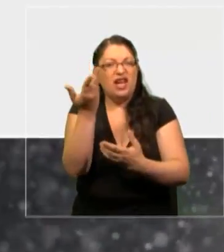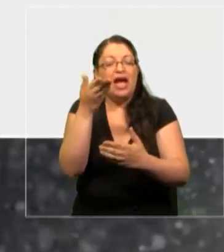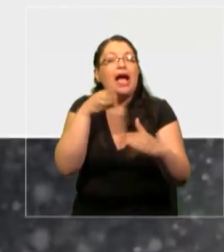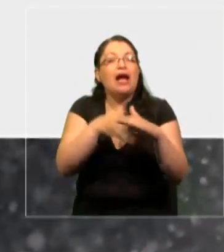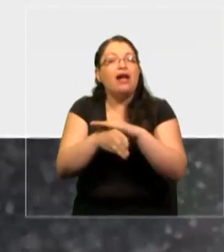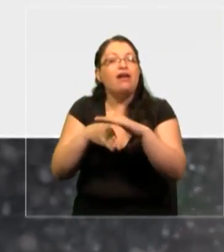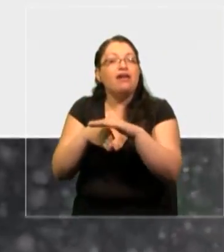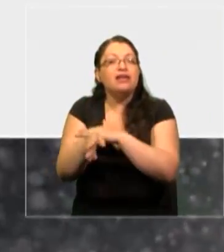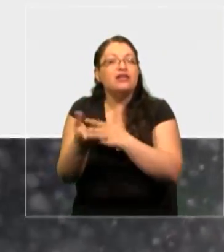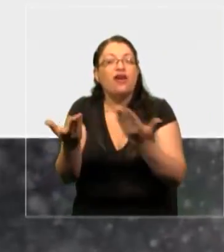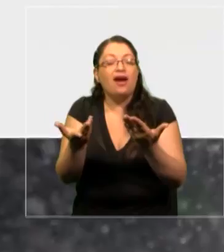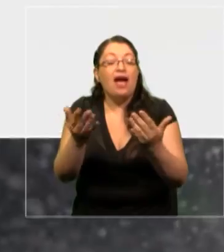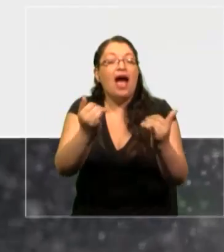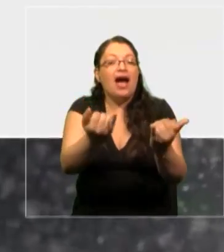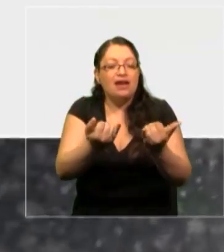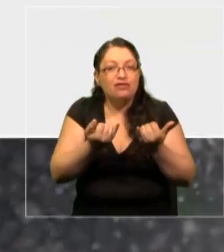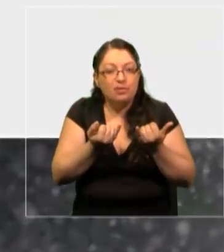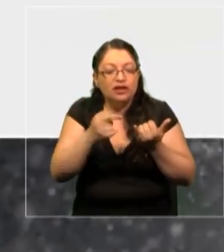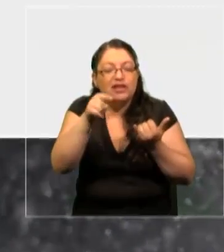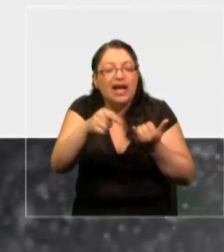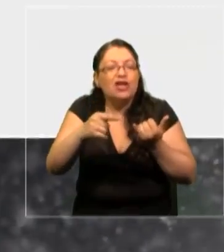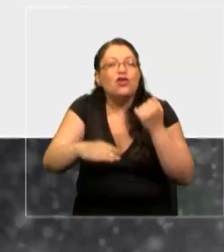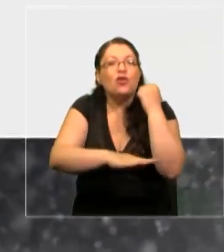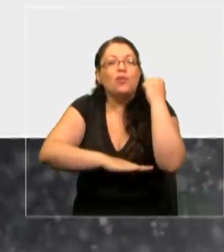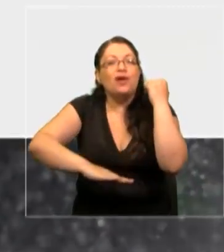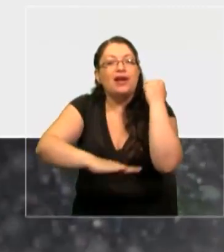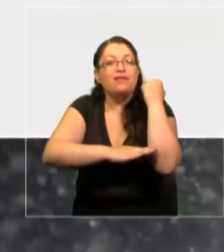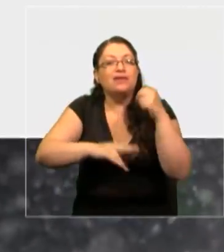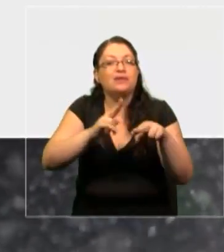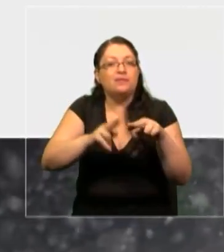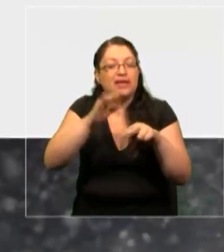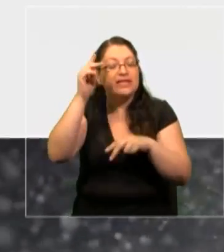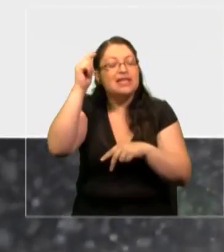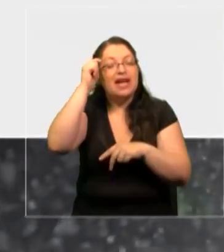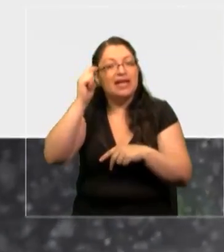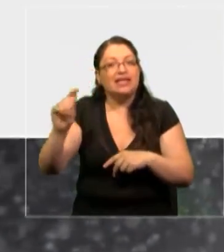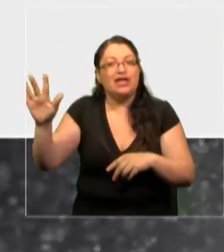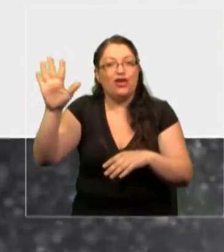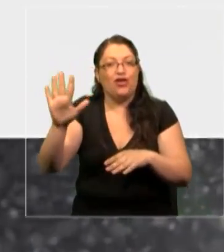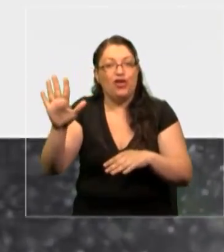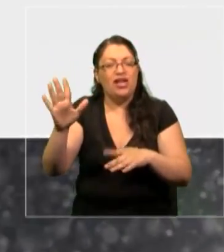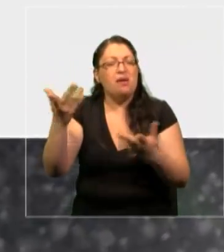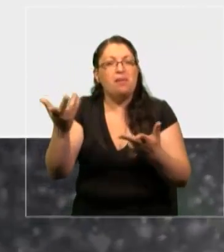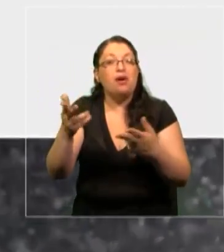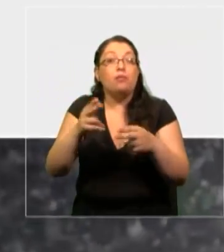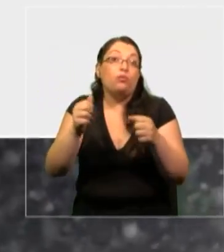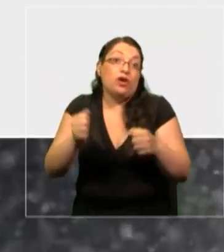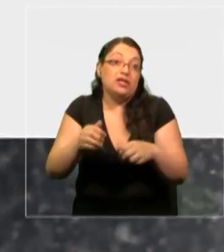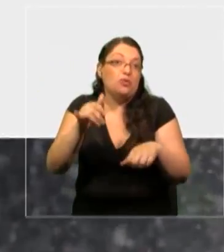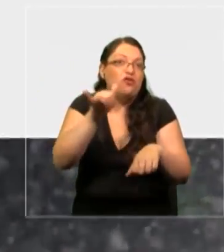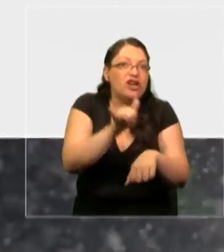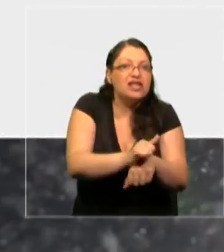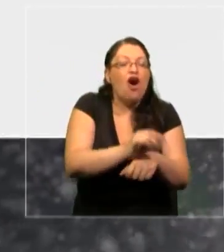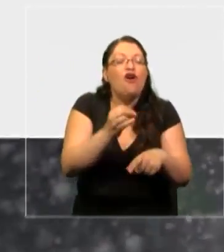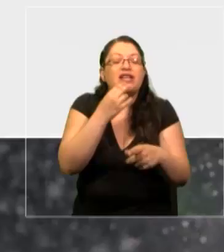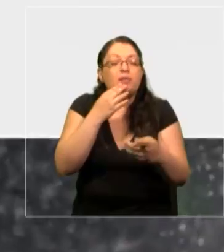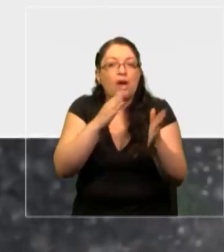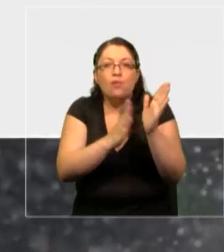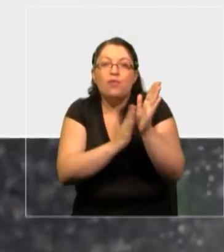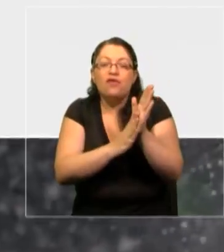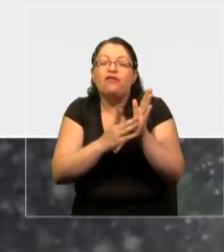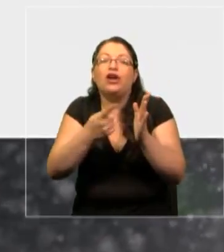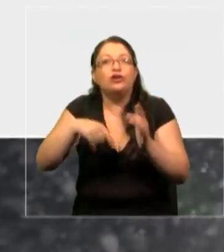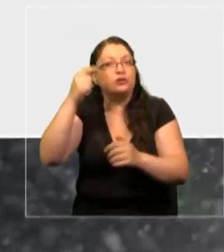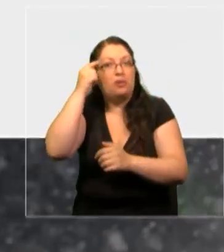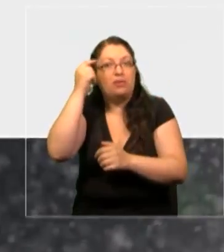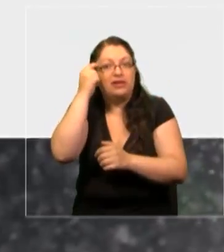los datos. Los datos son la materia prima para construir teorías, es lo que usamos para falsificar y probar nuestras teorías y